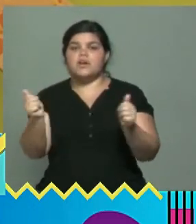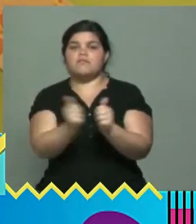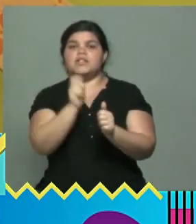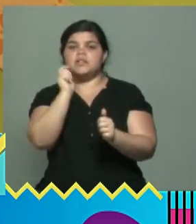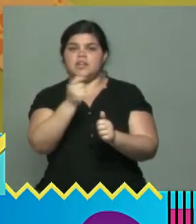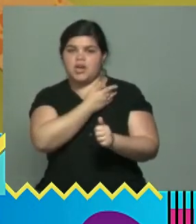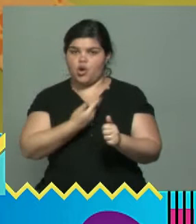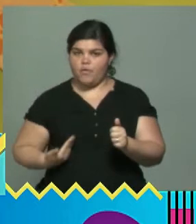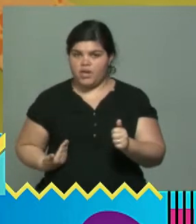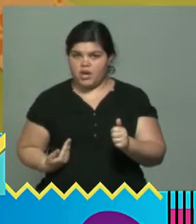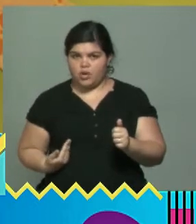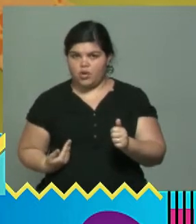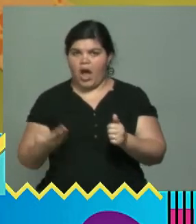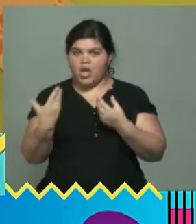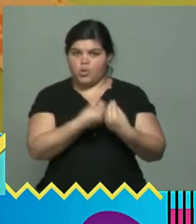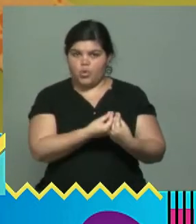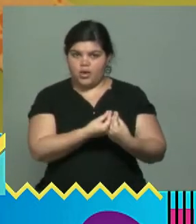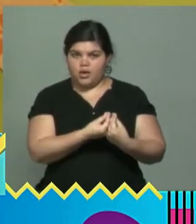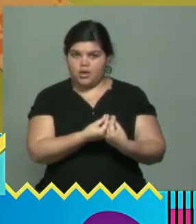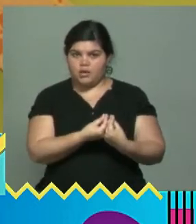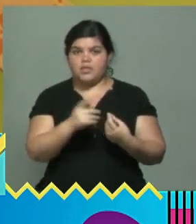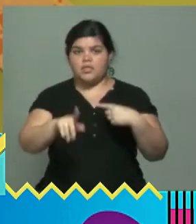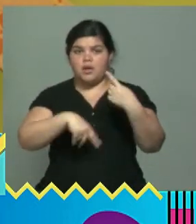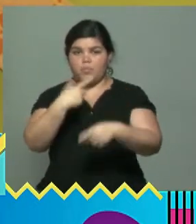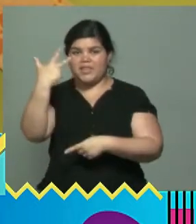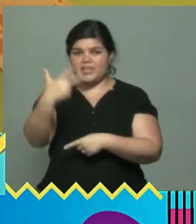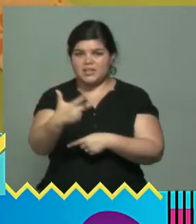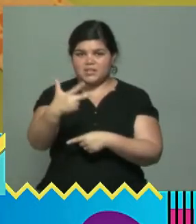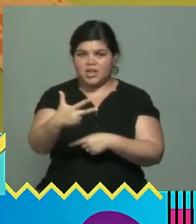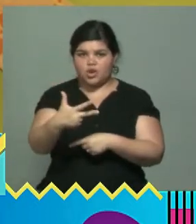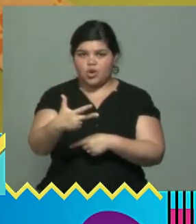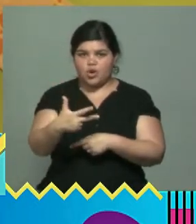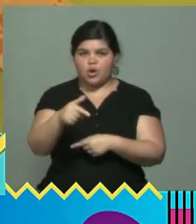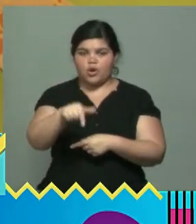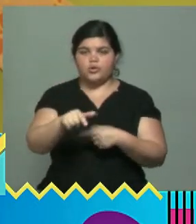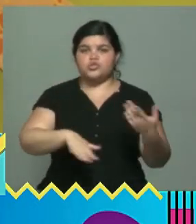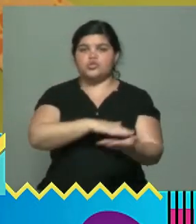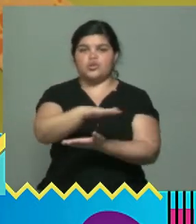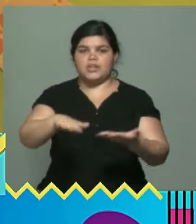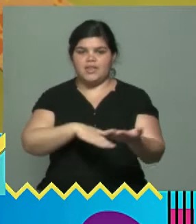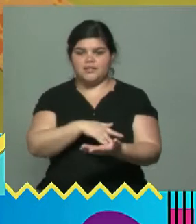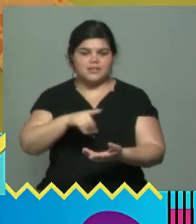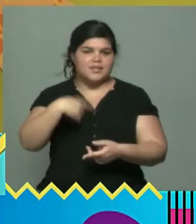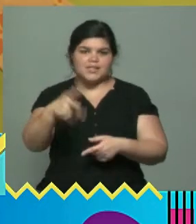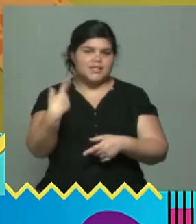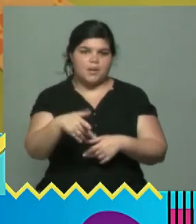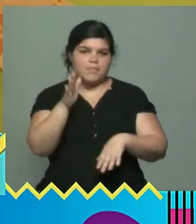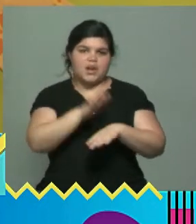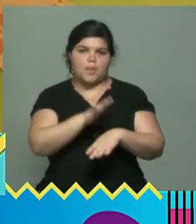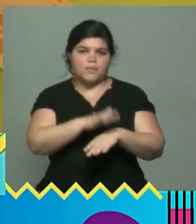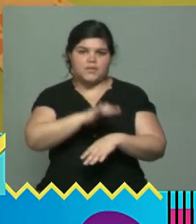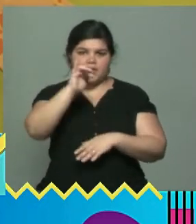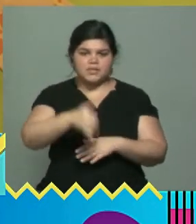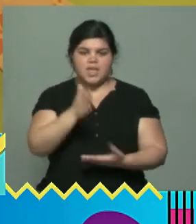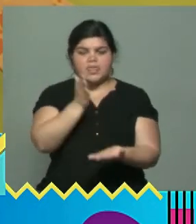orientar a esta familia. Y en tercera instancia, la sociedad toda. O sea, todos en diferentes niveles y en diferentes momentos somos responsables de la protección de los derechos